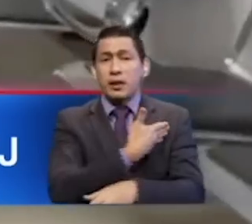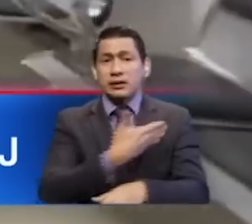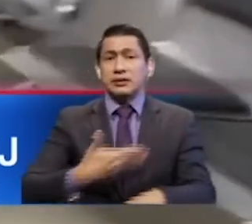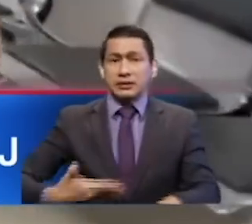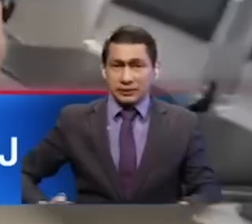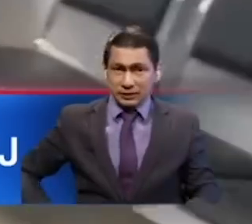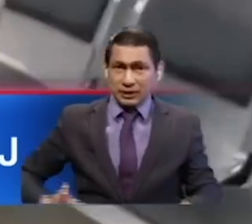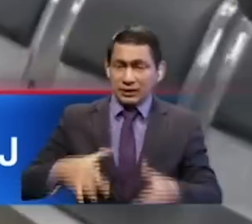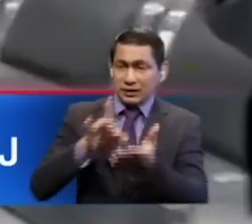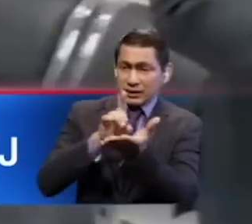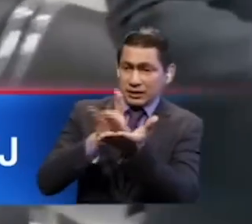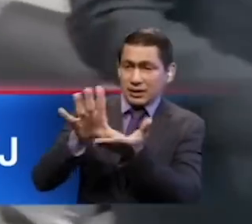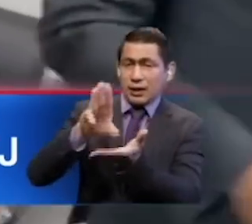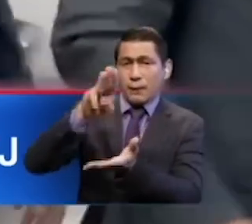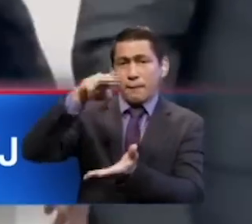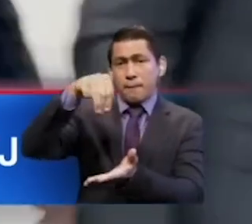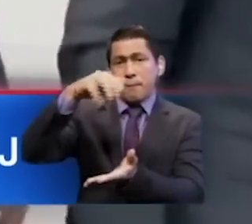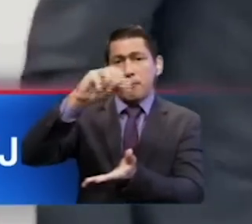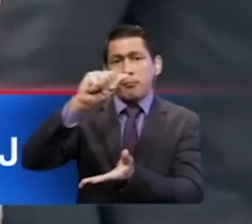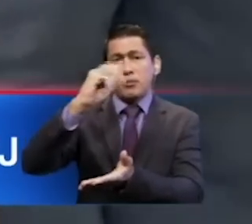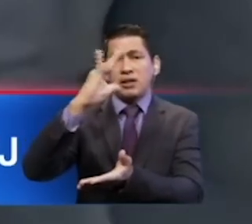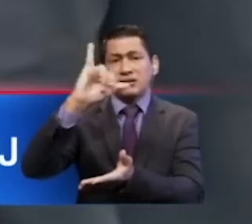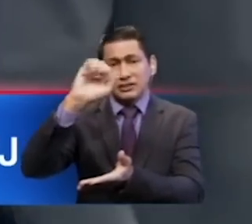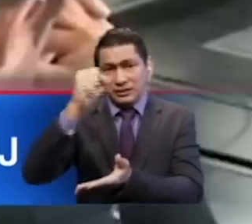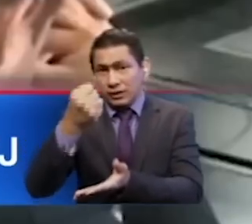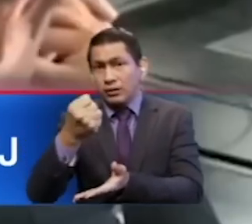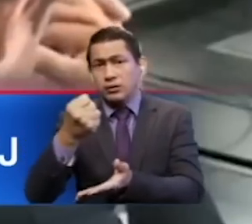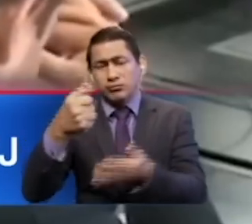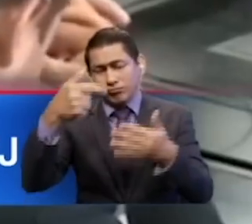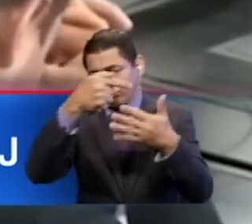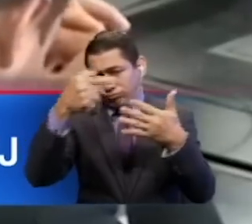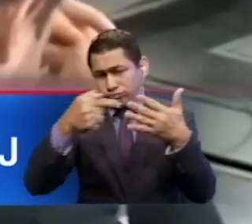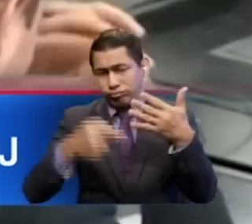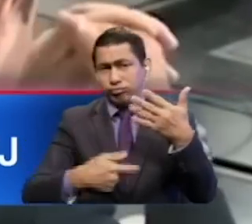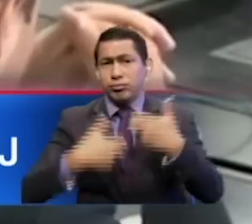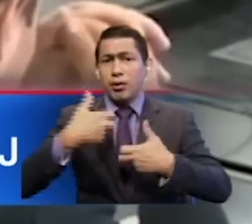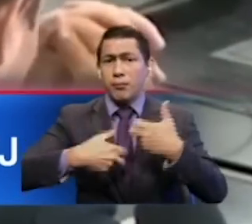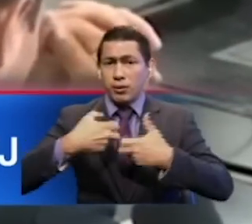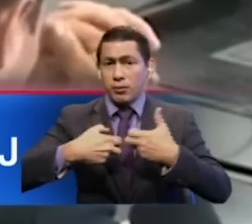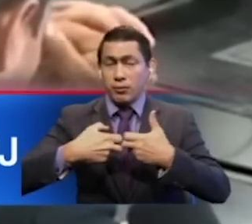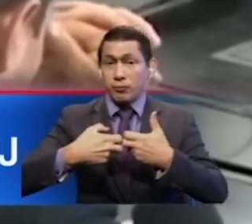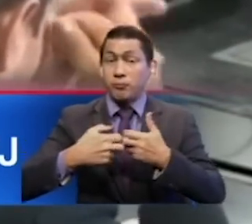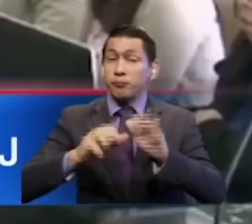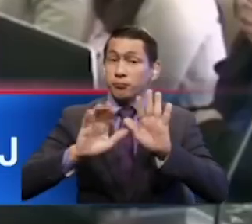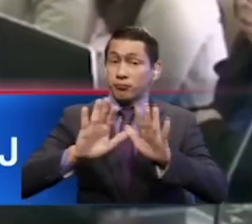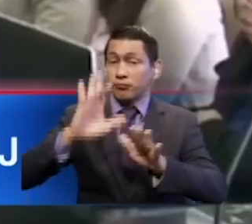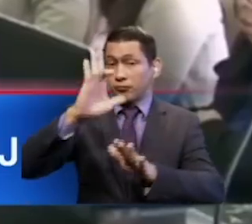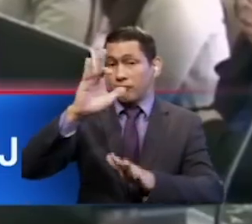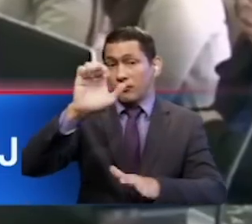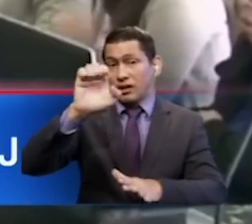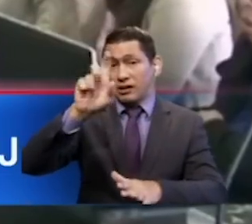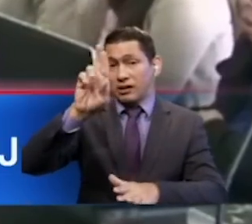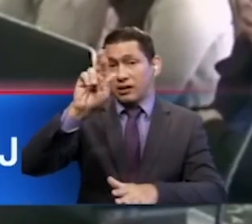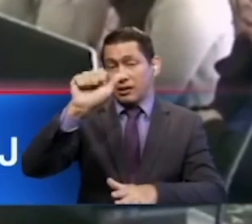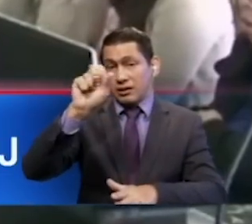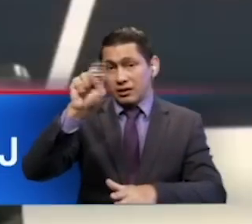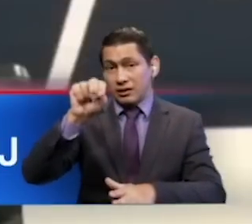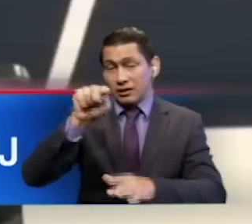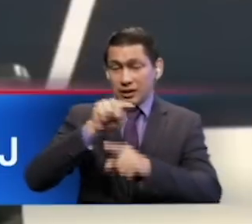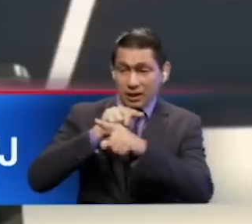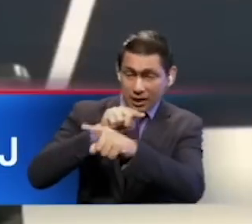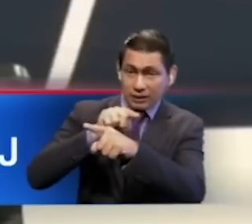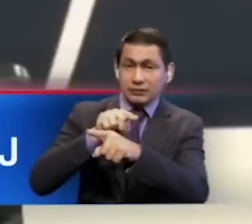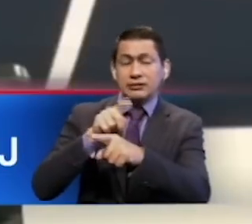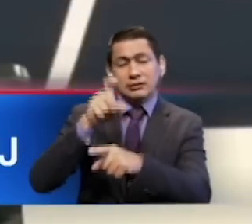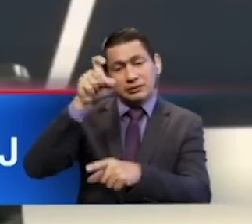Walter Macías, entre otros hechos, han marcado la gestión de Wilman Terán, que a criterio de analistas jurídicos deberían